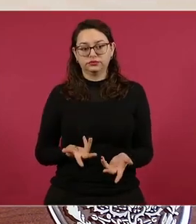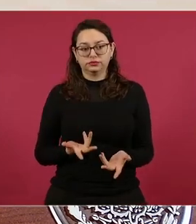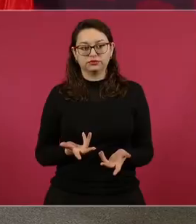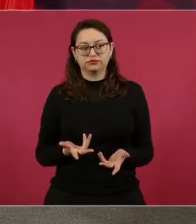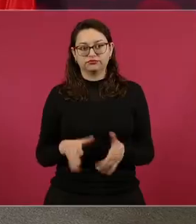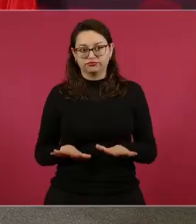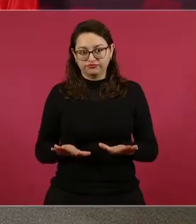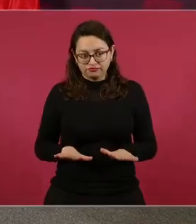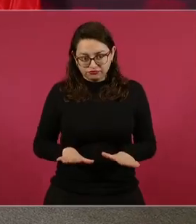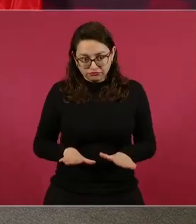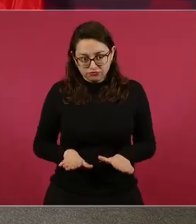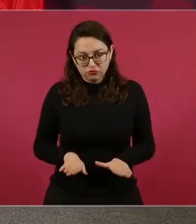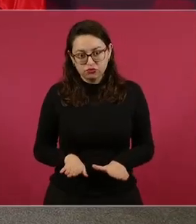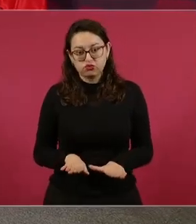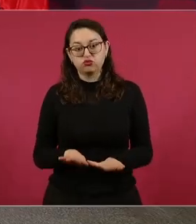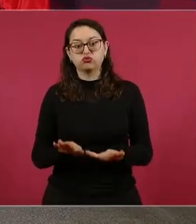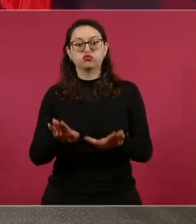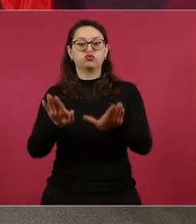funcionar,